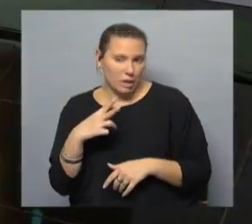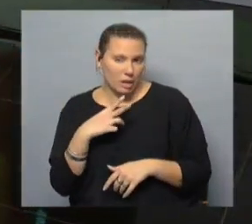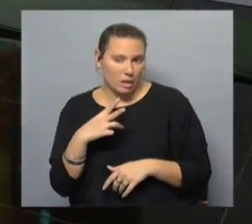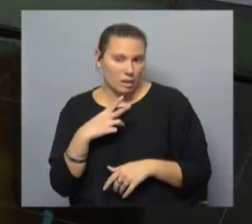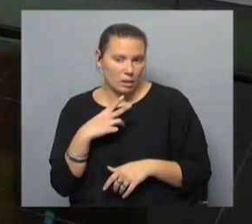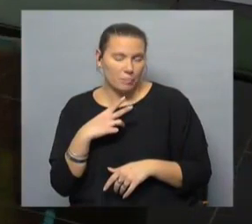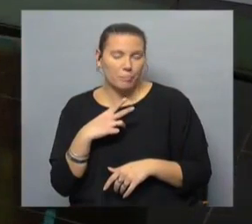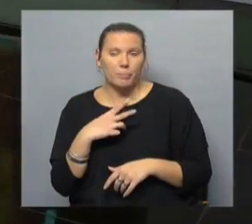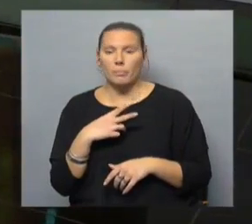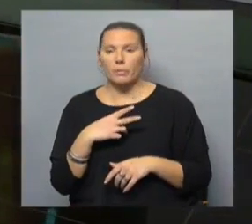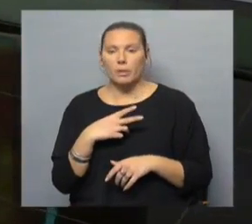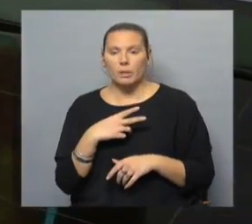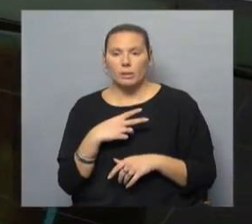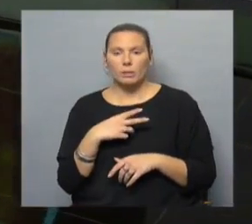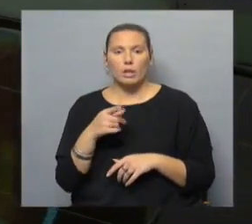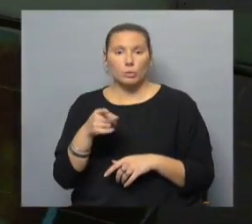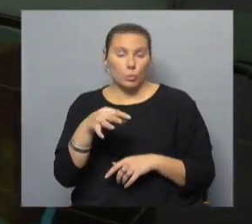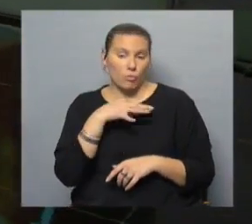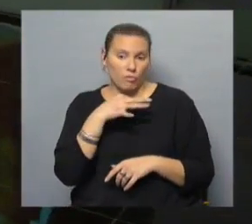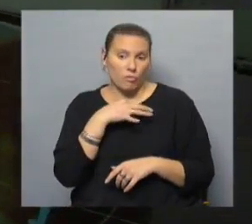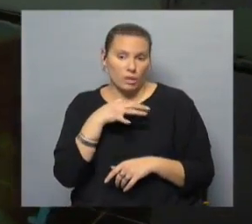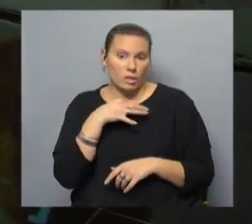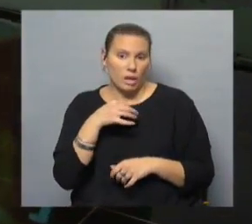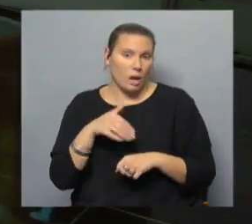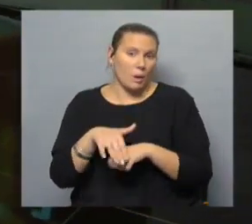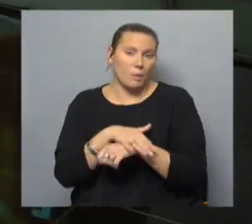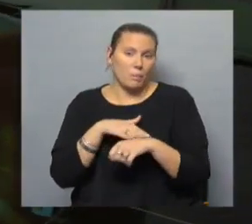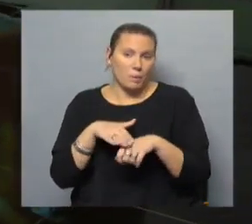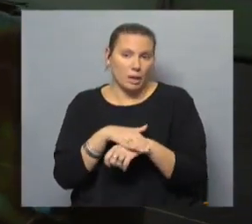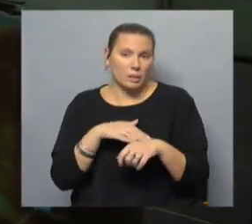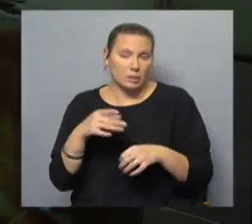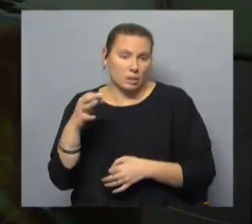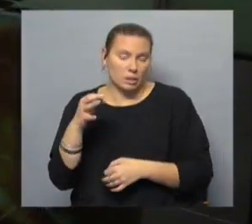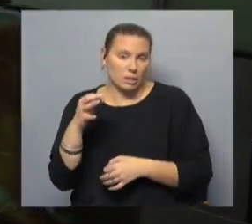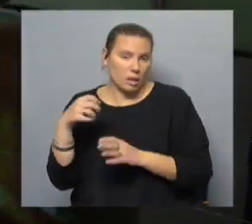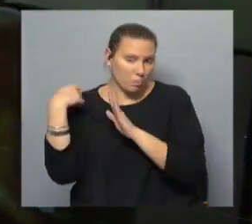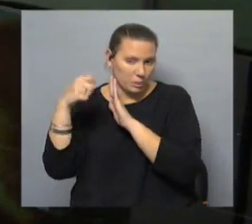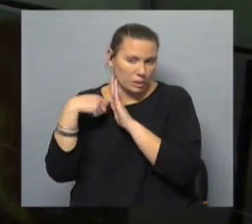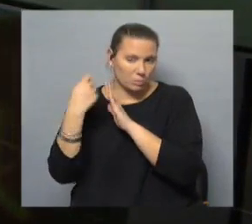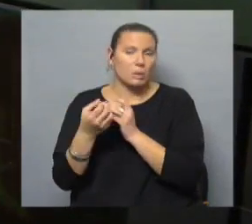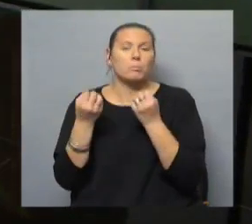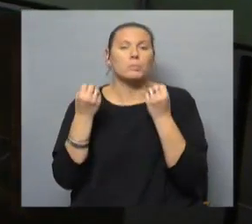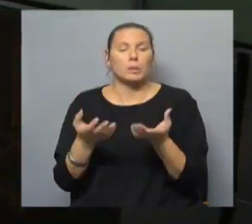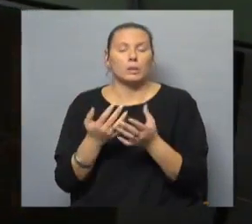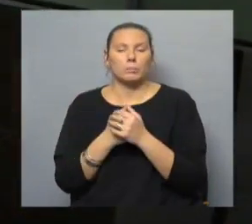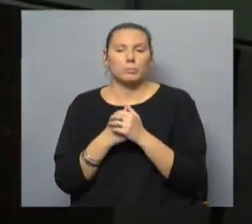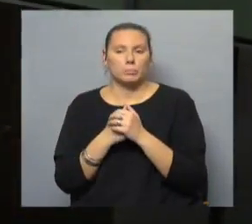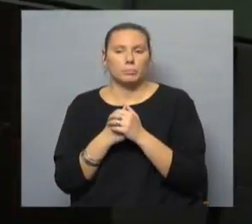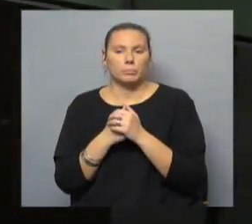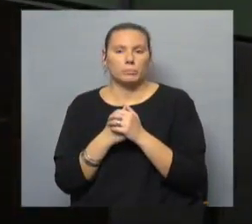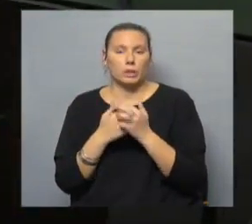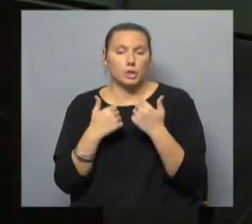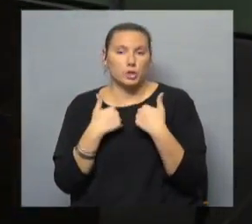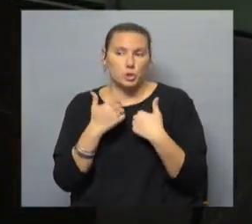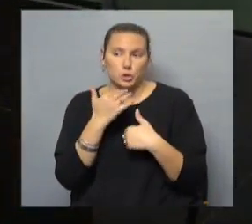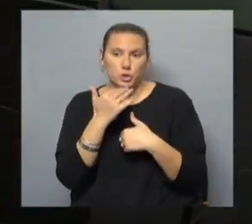dicho que tu vida, digamos, es la base de tu obra. Uh-huh. ¿Eso por qué? Yo no